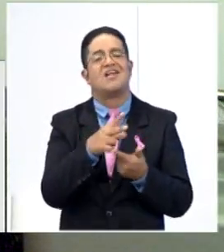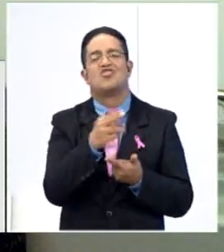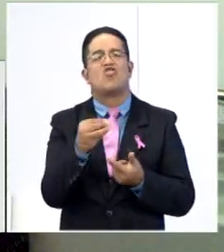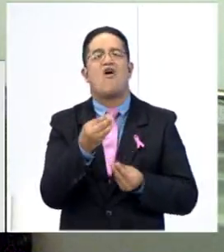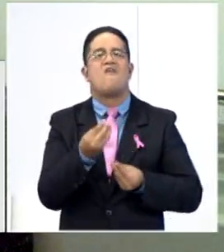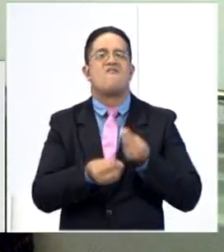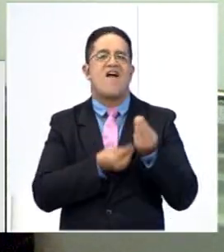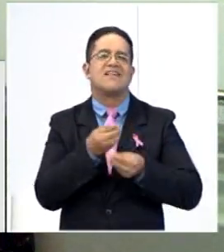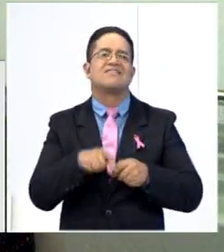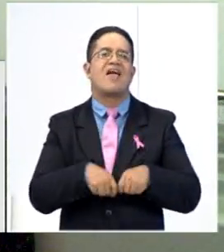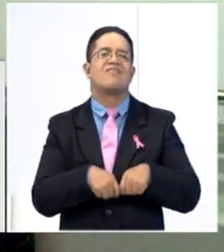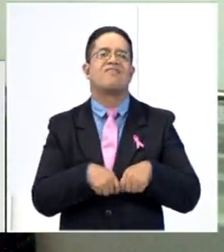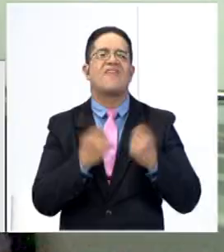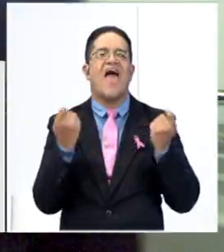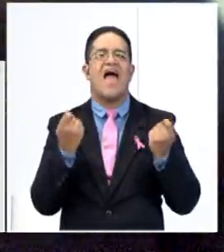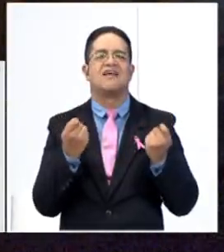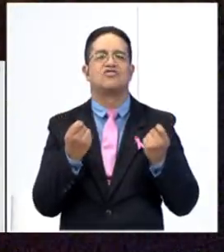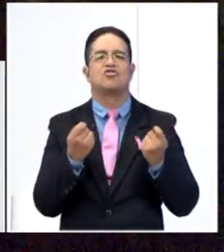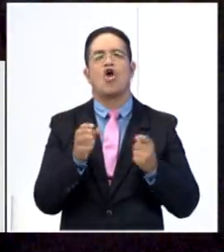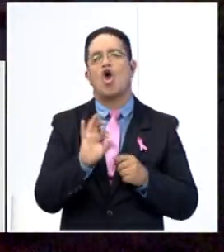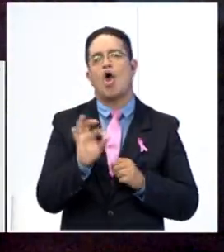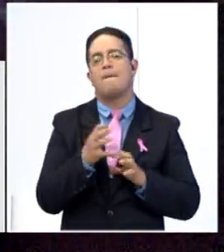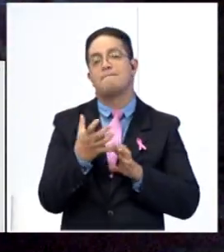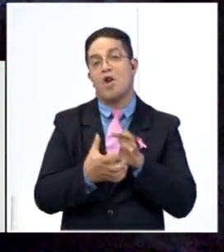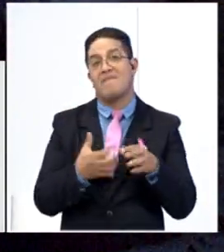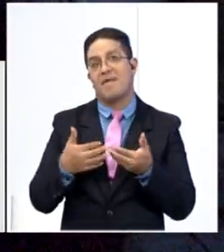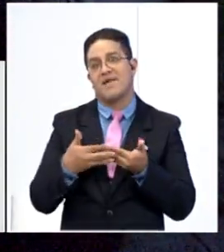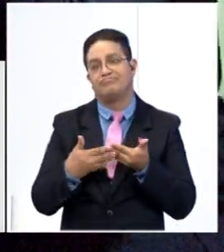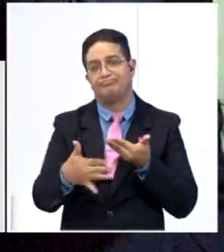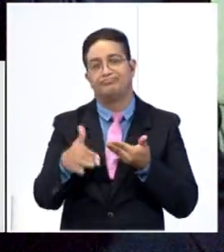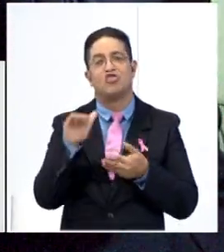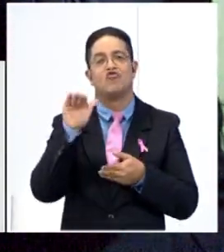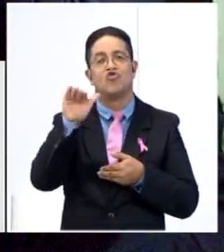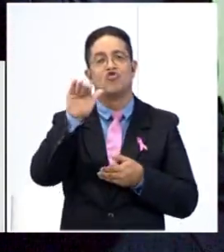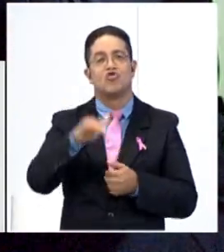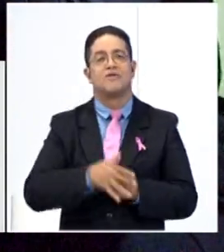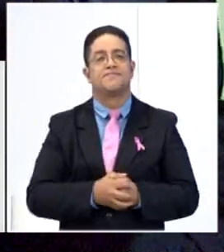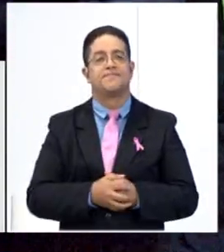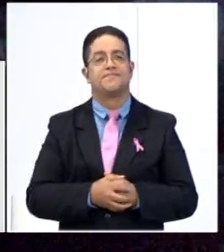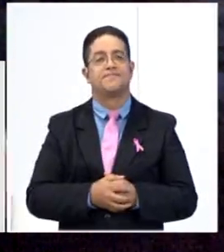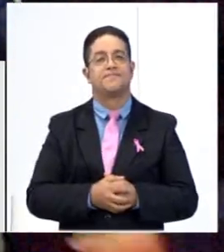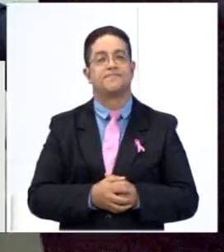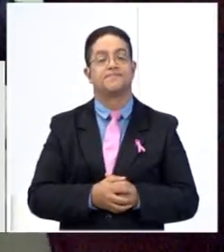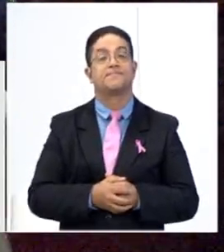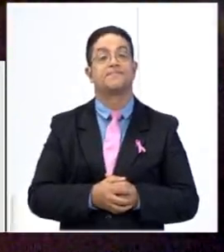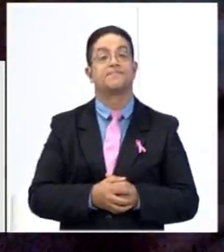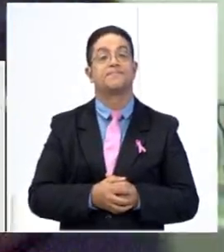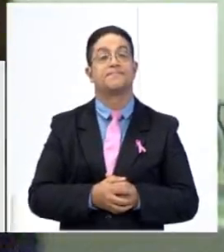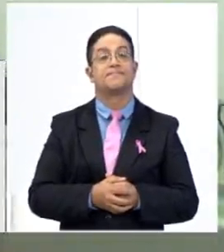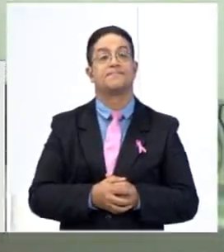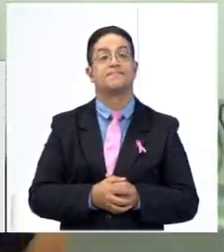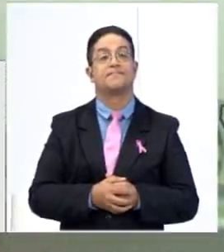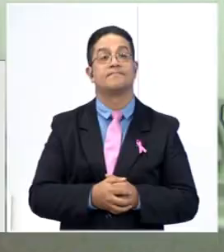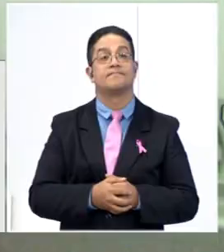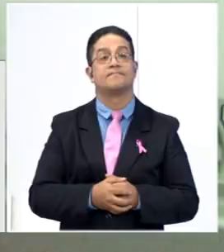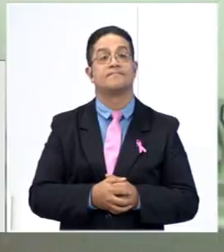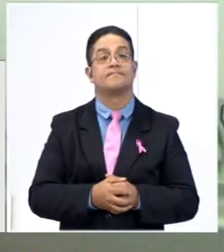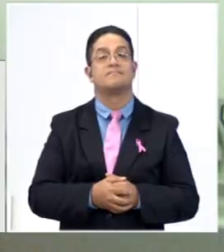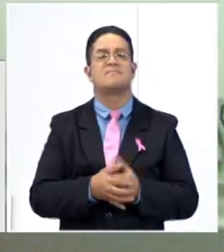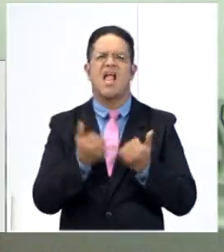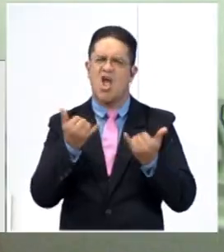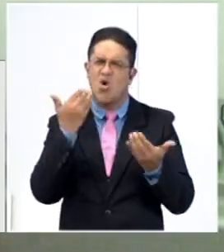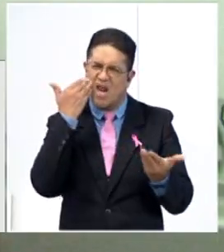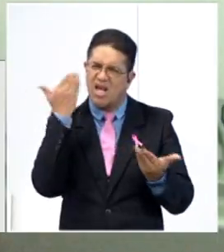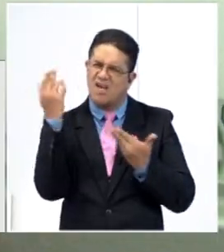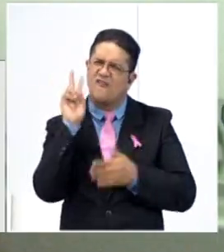generar ningún daño, ningún problema a largo plazo a la paciente. La proyección que estamos viendo en este momento es la proyección que nos dice axilar, doctora. Sí, es